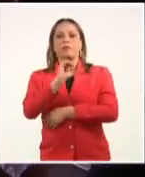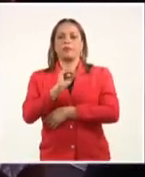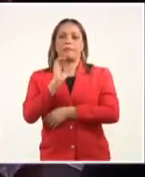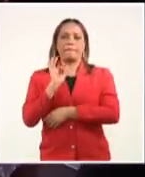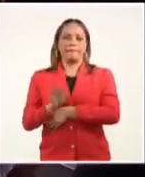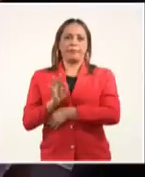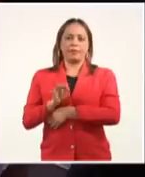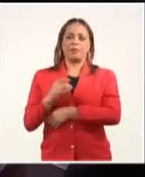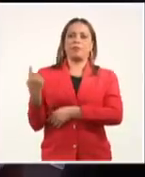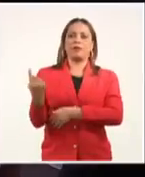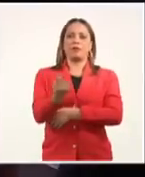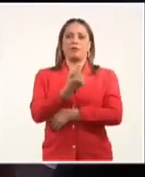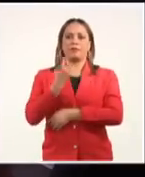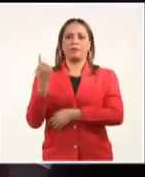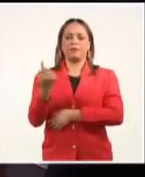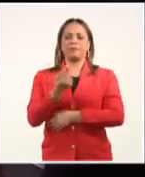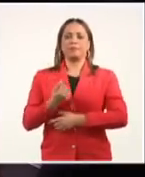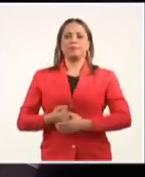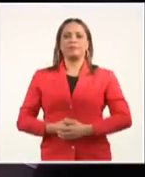todos.